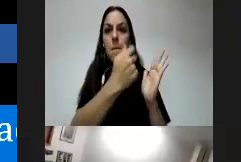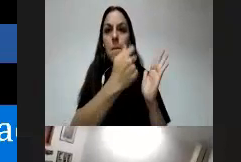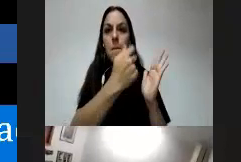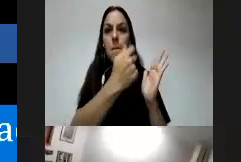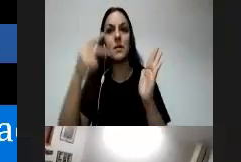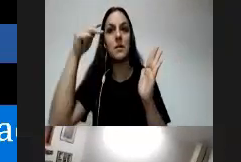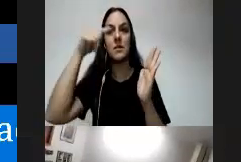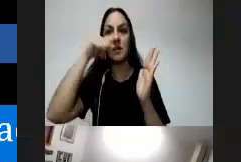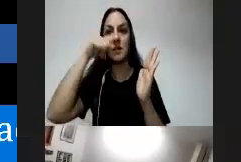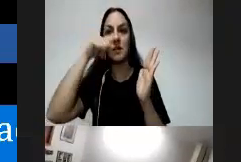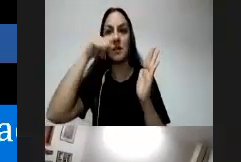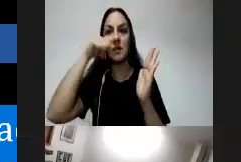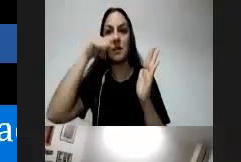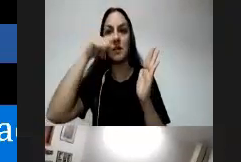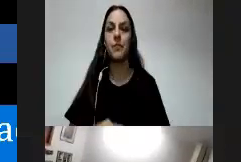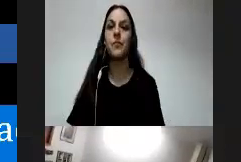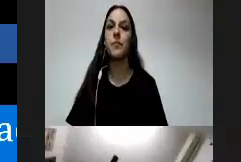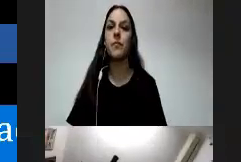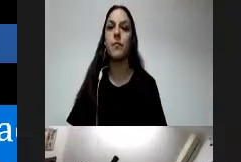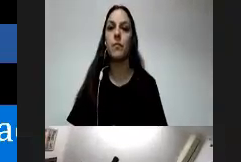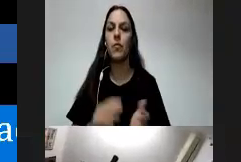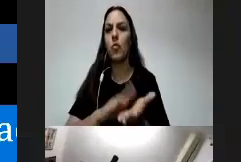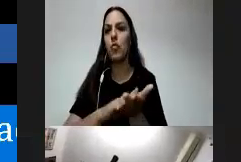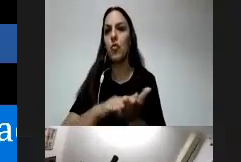Con respecto a la familia que describe el caso,